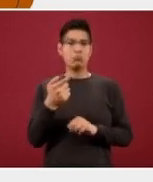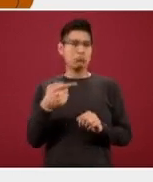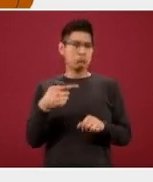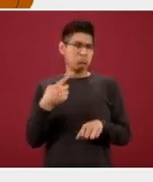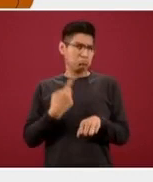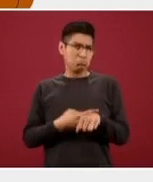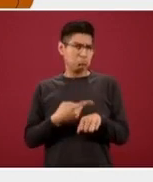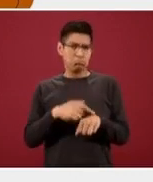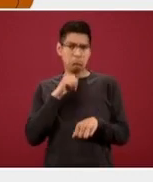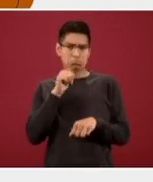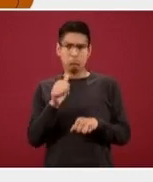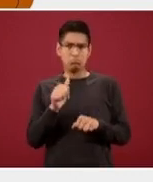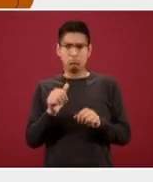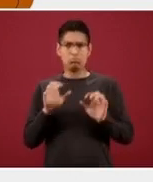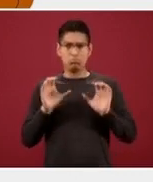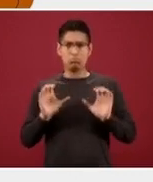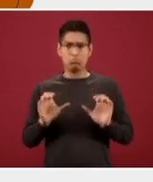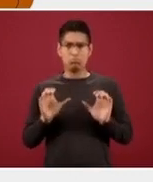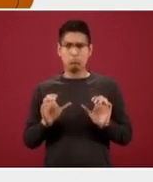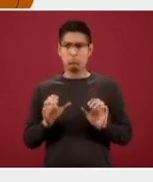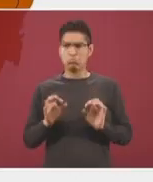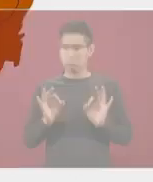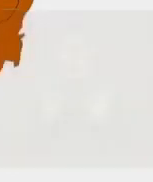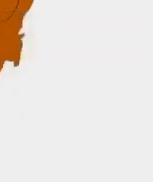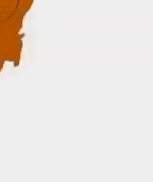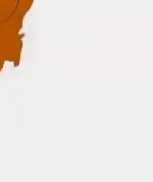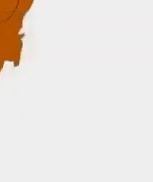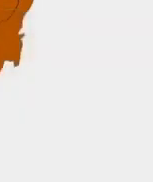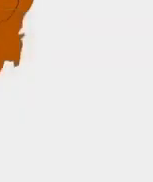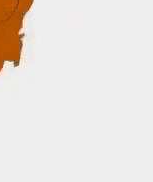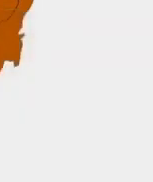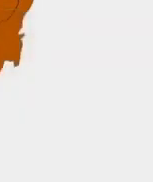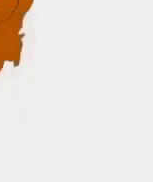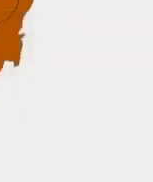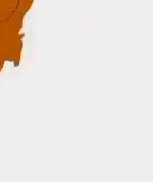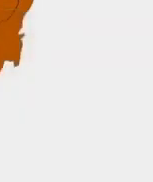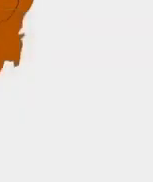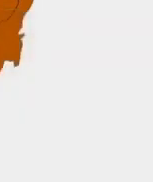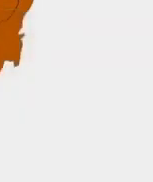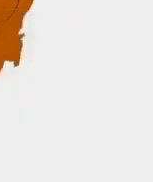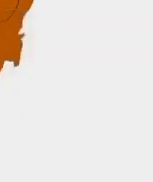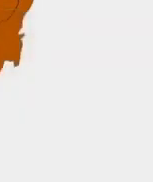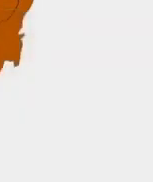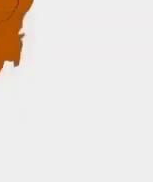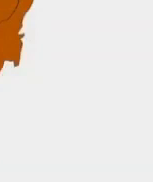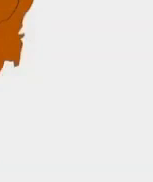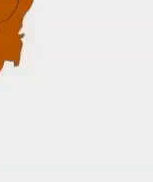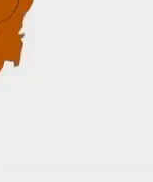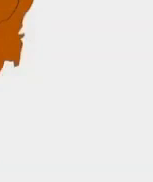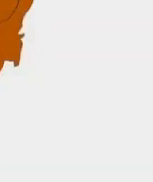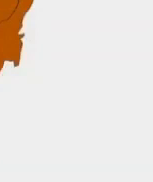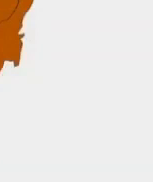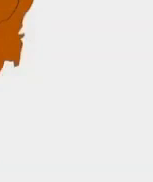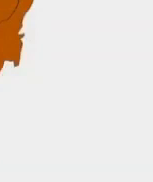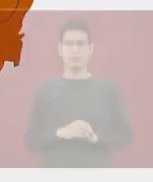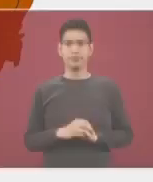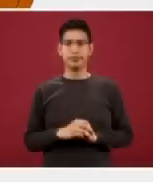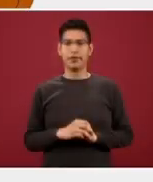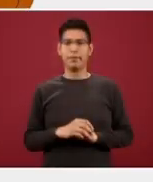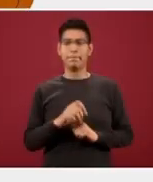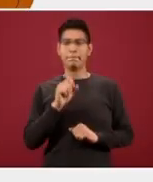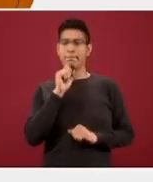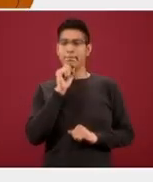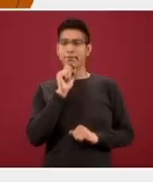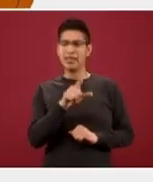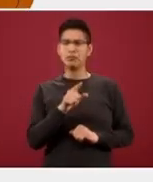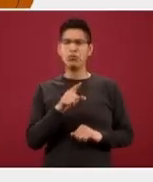y podrán observar en esta diapositiva también que en el panorama nacional hacemos una caracterización